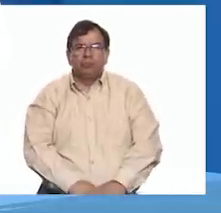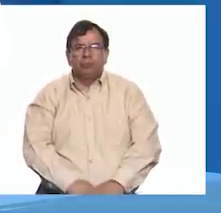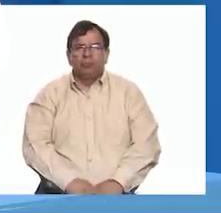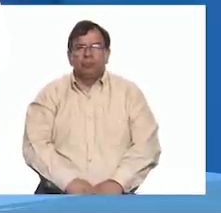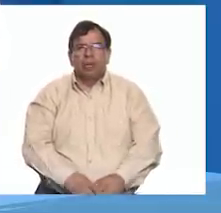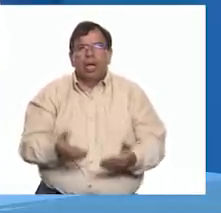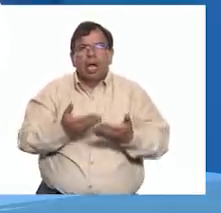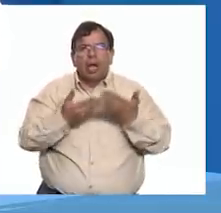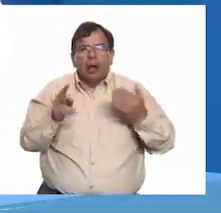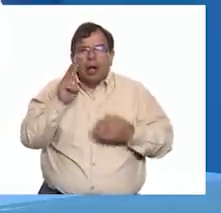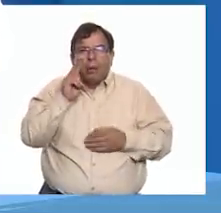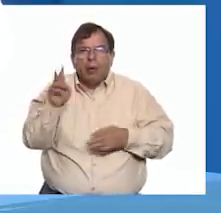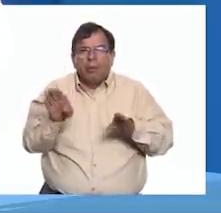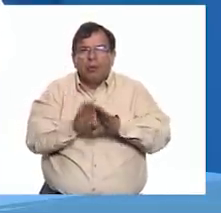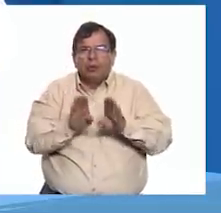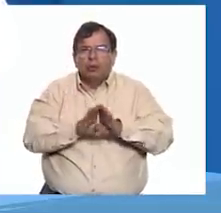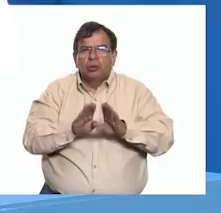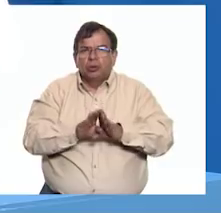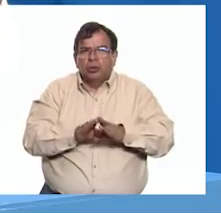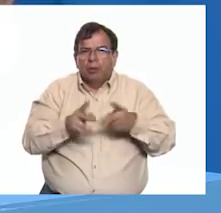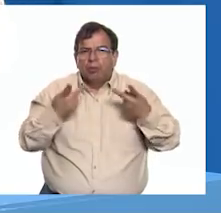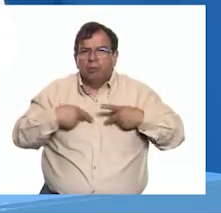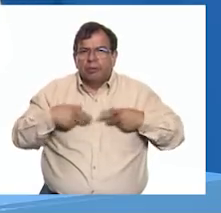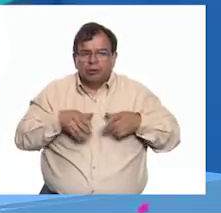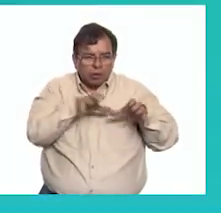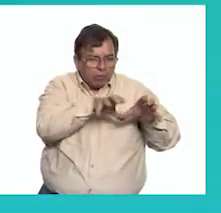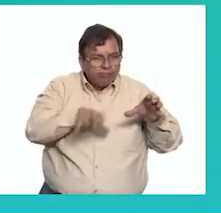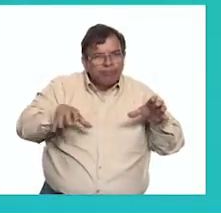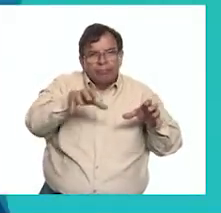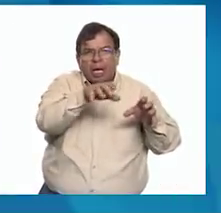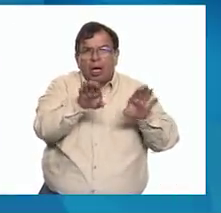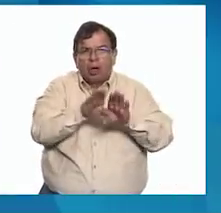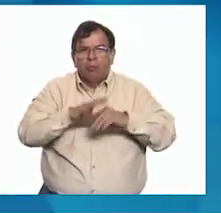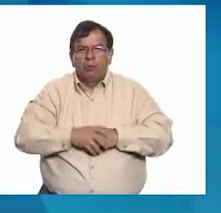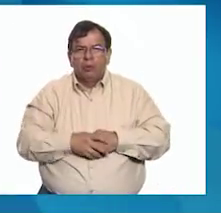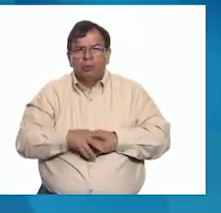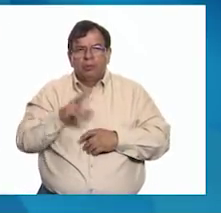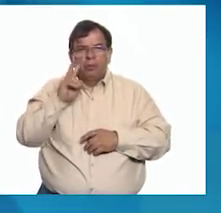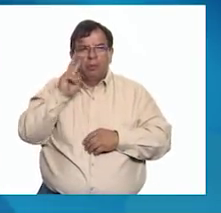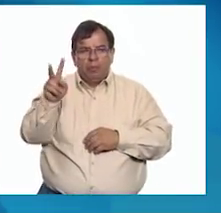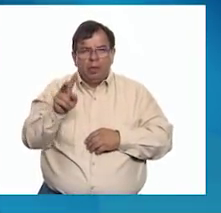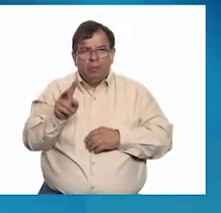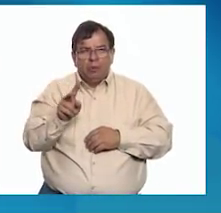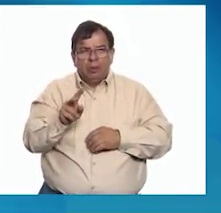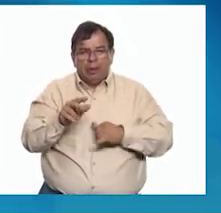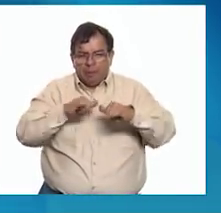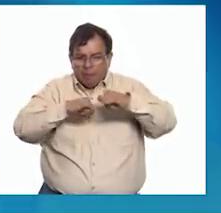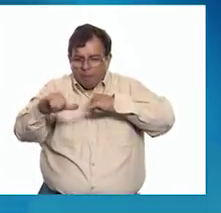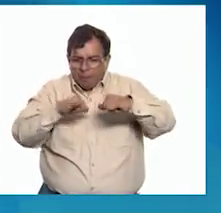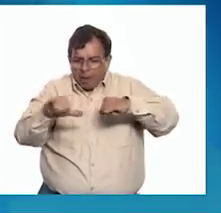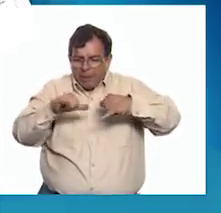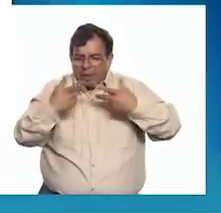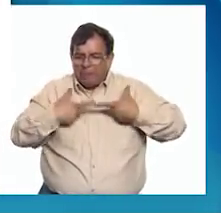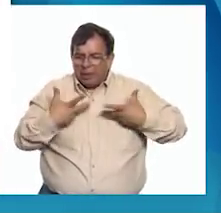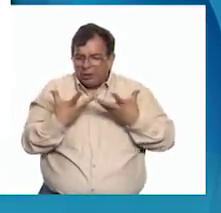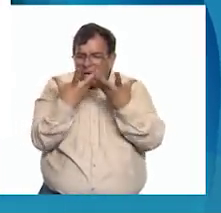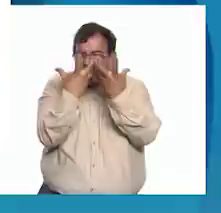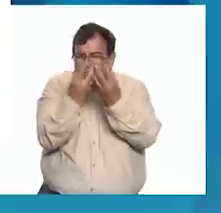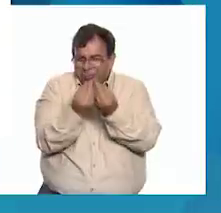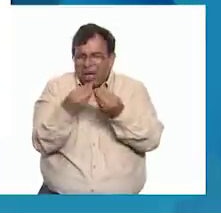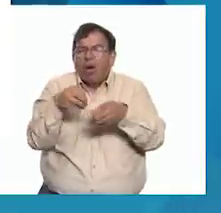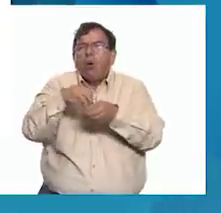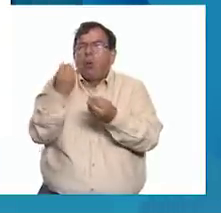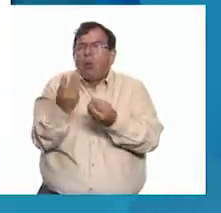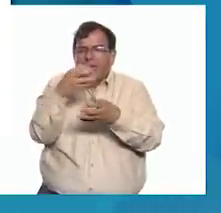veamos cómo se distribuye la población en esta región del noroeste. Lo podemos ver en el mapa de densidad de la población que aparece en